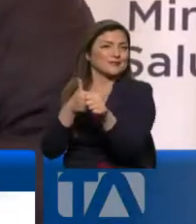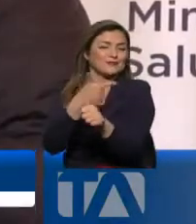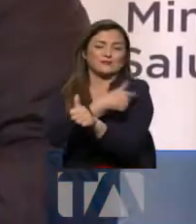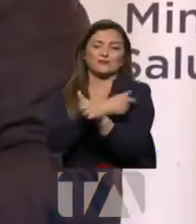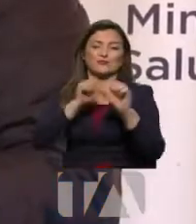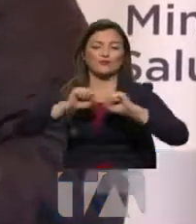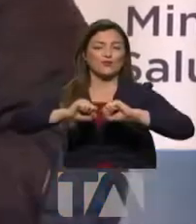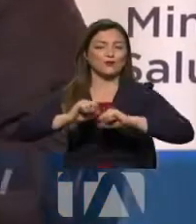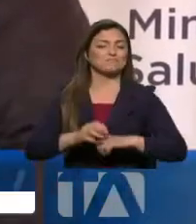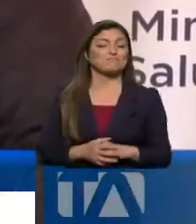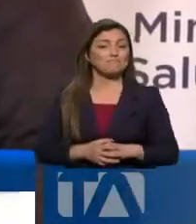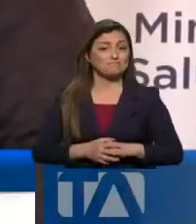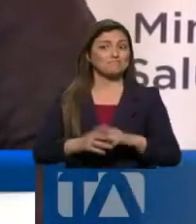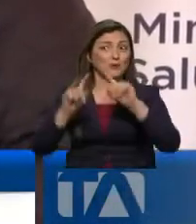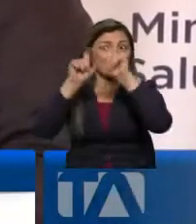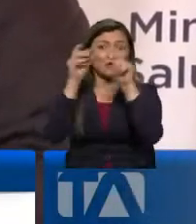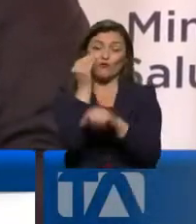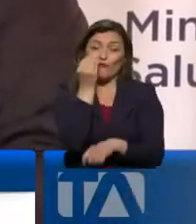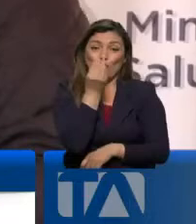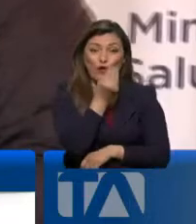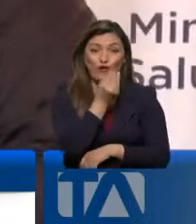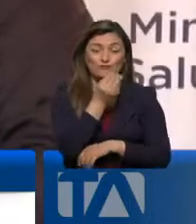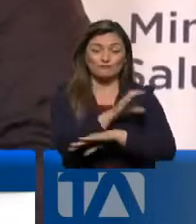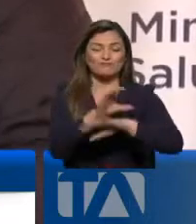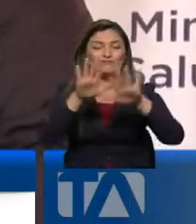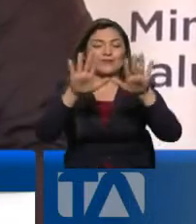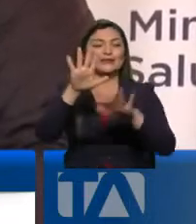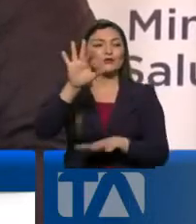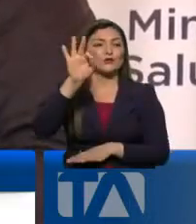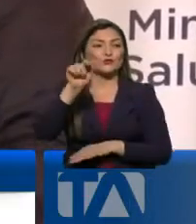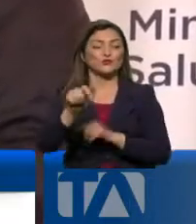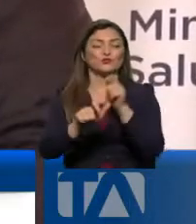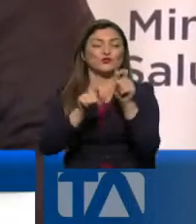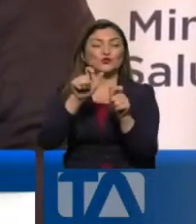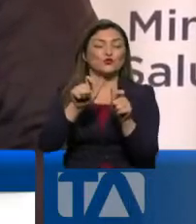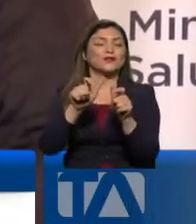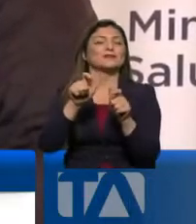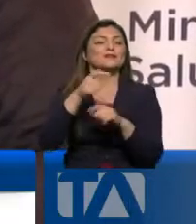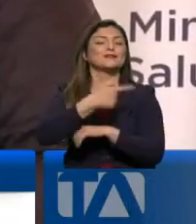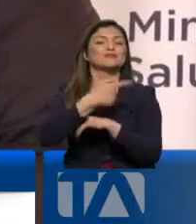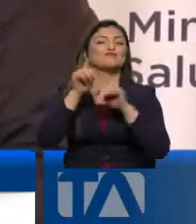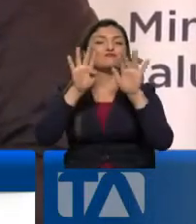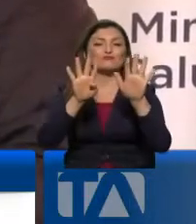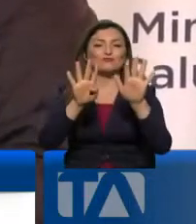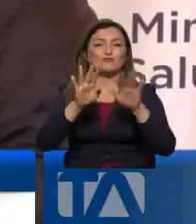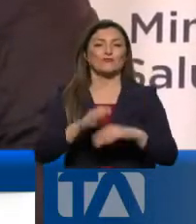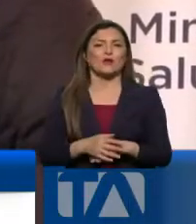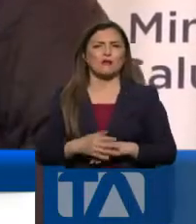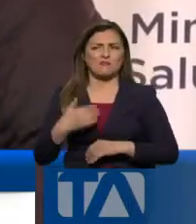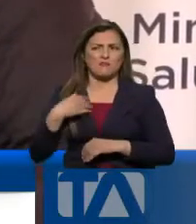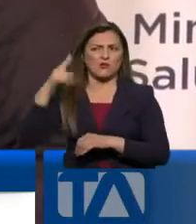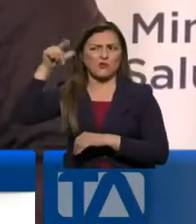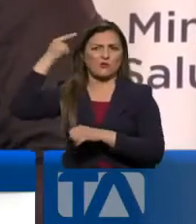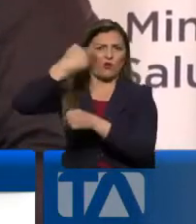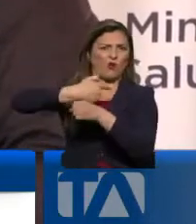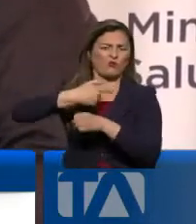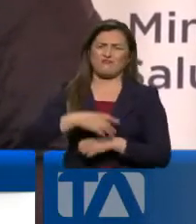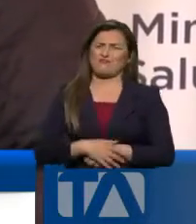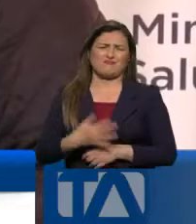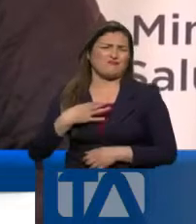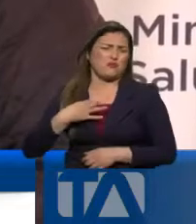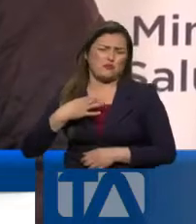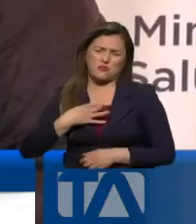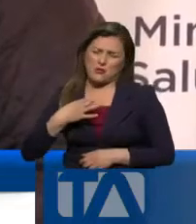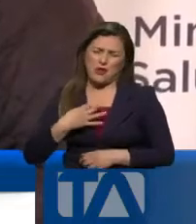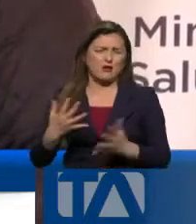sector florícola lo hemos hecho, 50.000 personas en 9 días. Y esto básicamente no es porque simplemente nos ordenaron, yo creo que es una voluntad